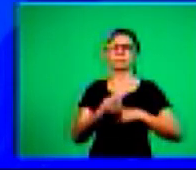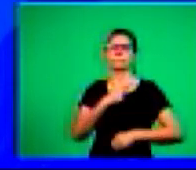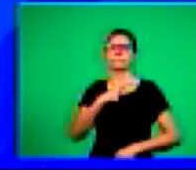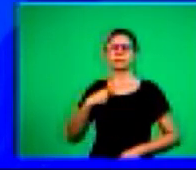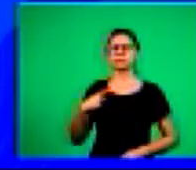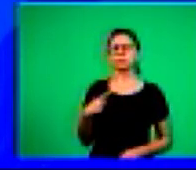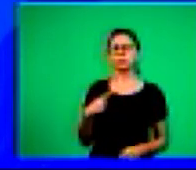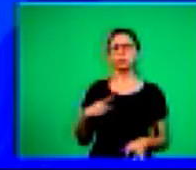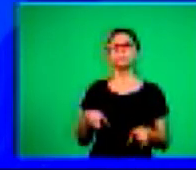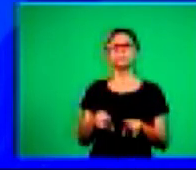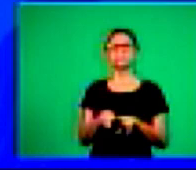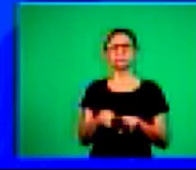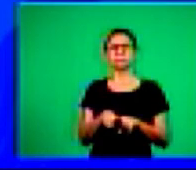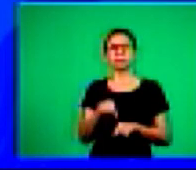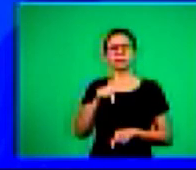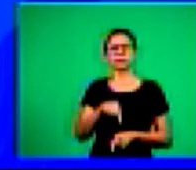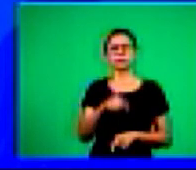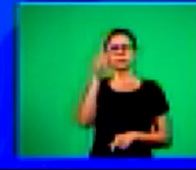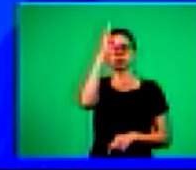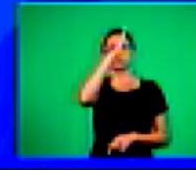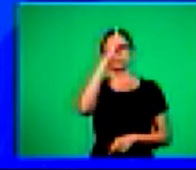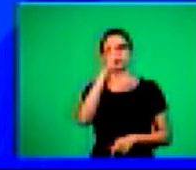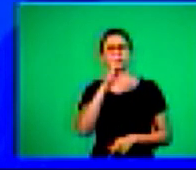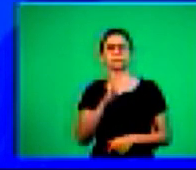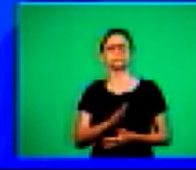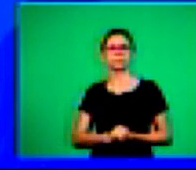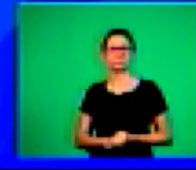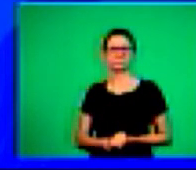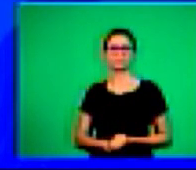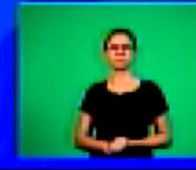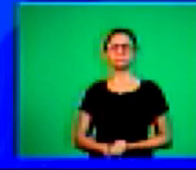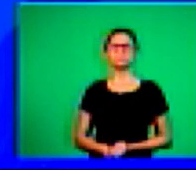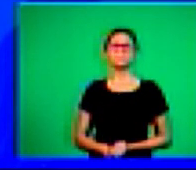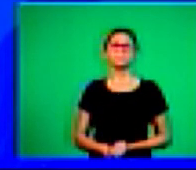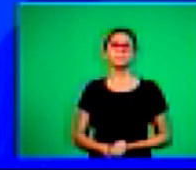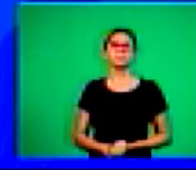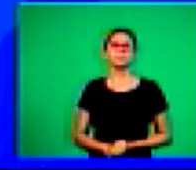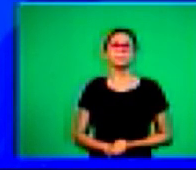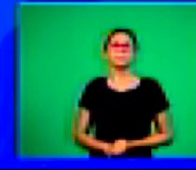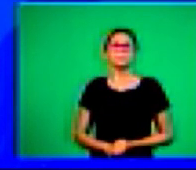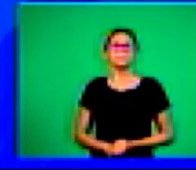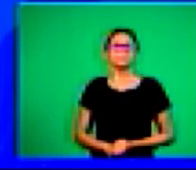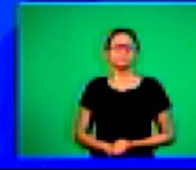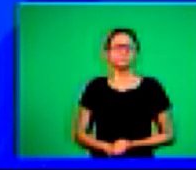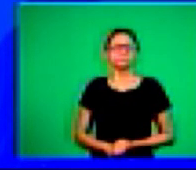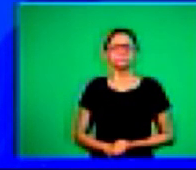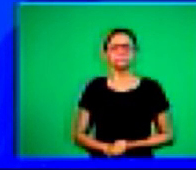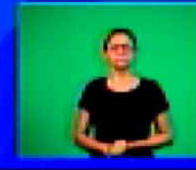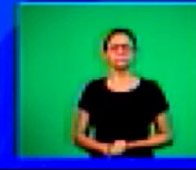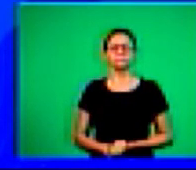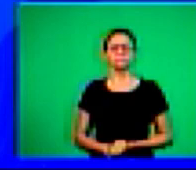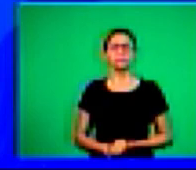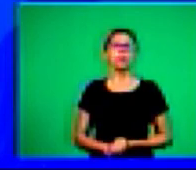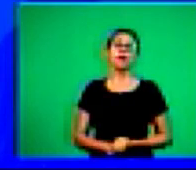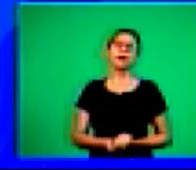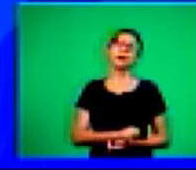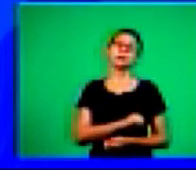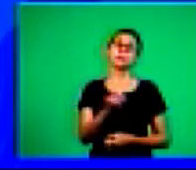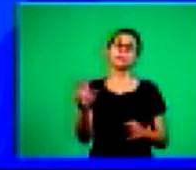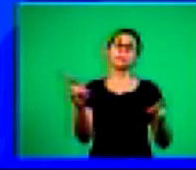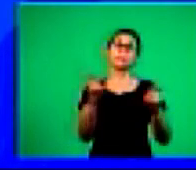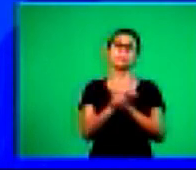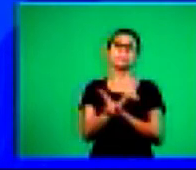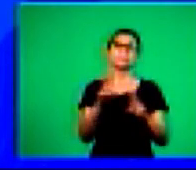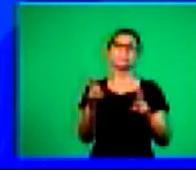de pastores y asistencia también de brasil en aquel país queremos también informar a los hermanos que con